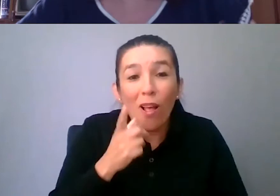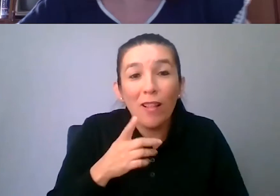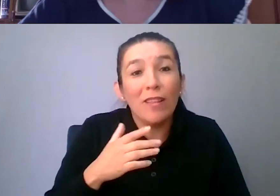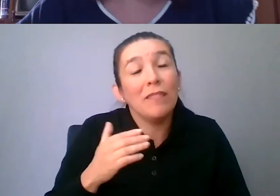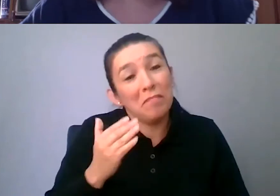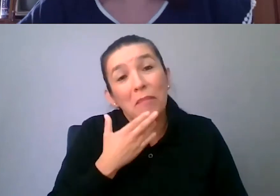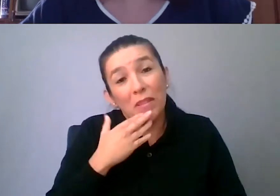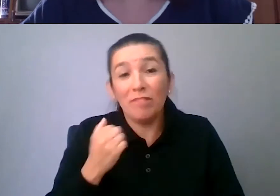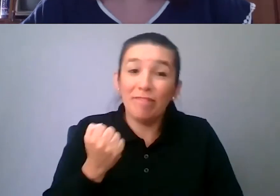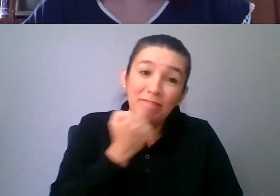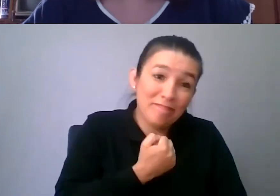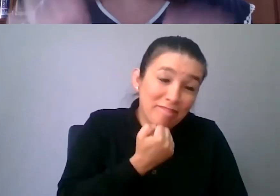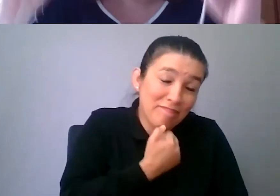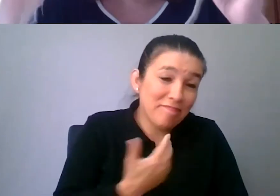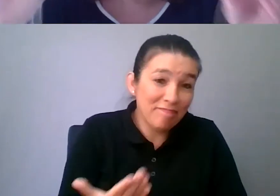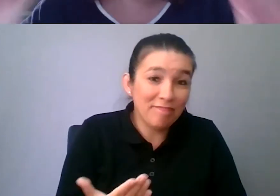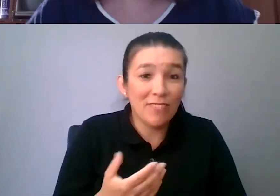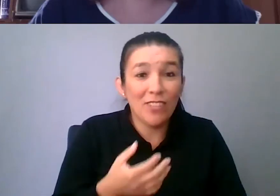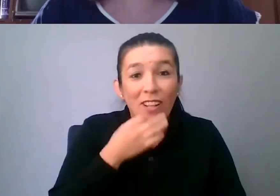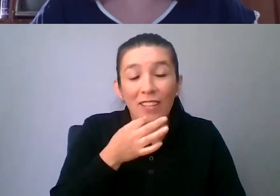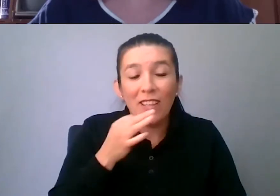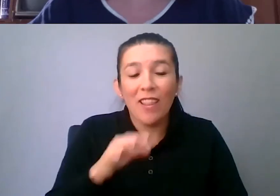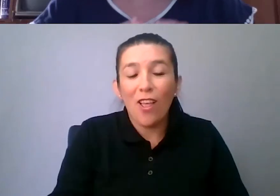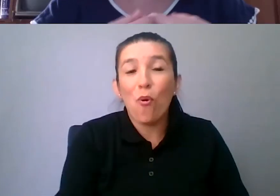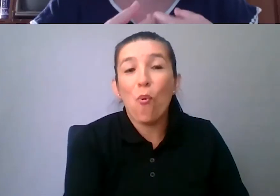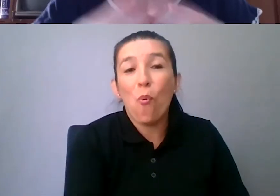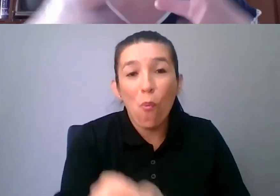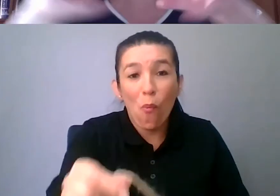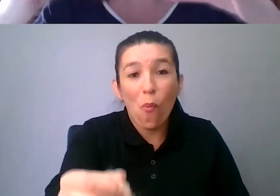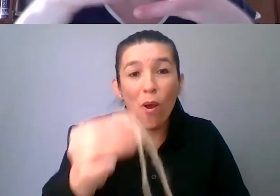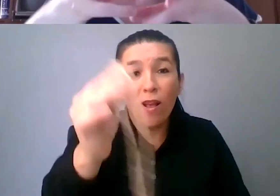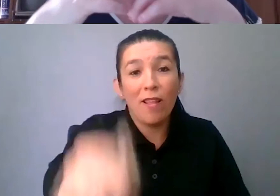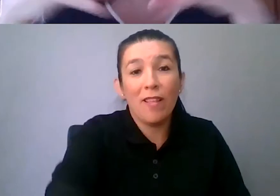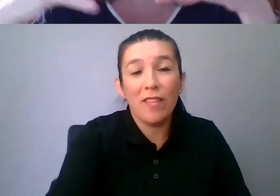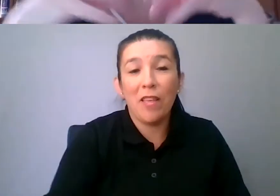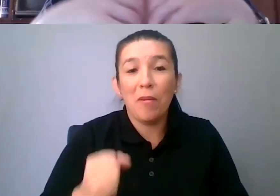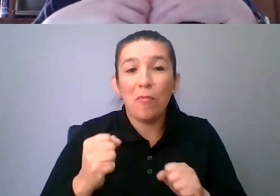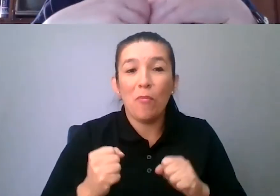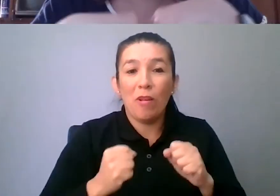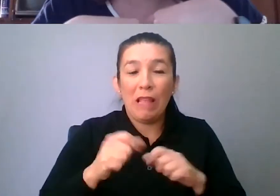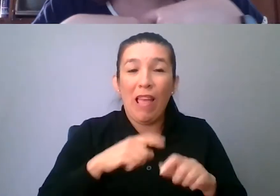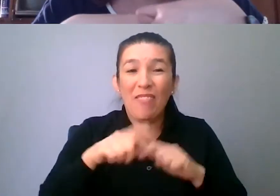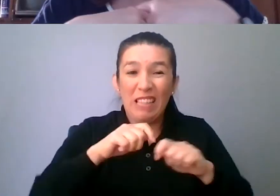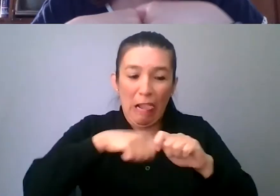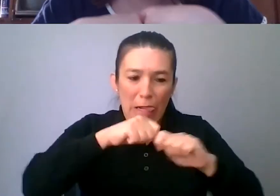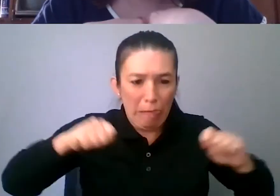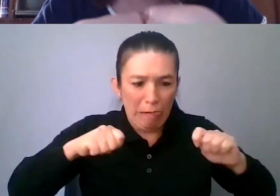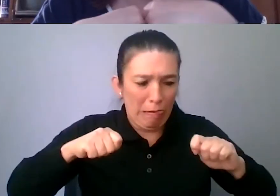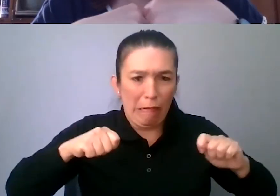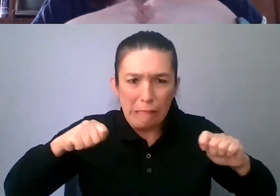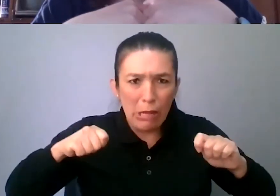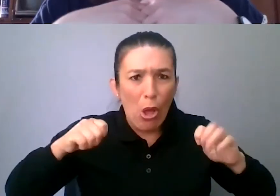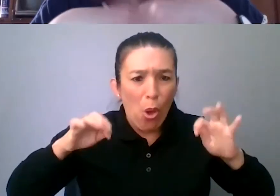equivocarse. Por eso yo también hablaba de las cuerditas, porque si uno se equivoca puede armar el nudo ciego que quizás